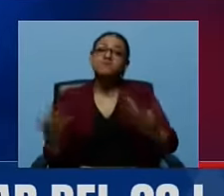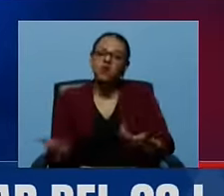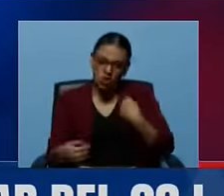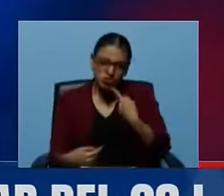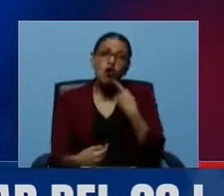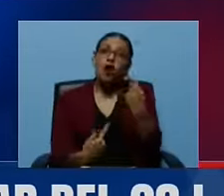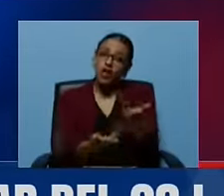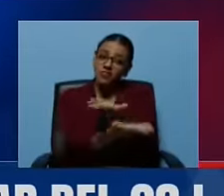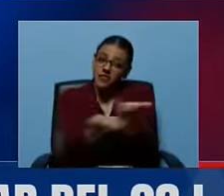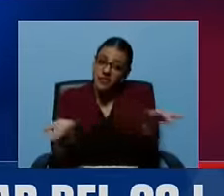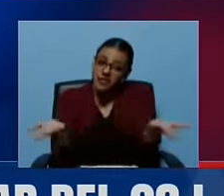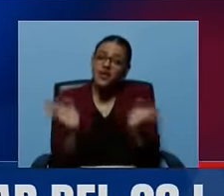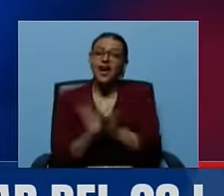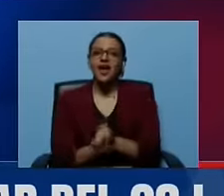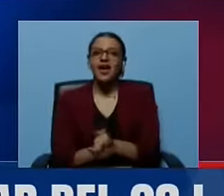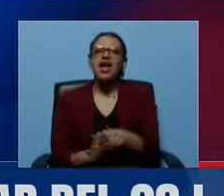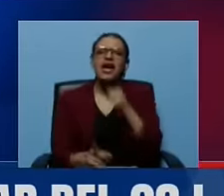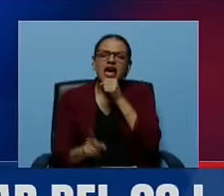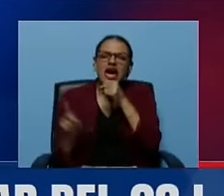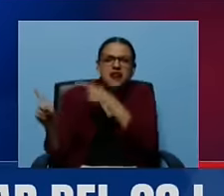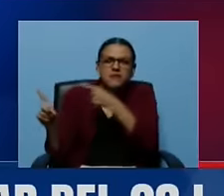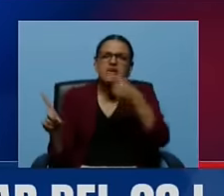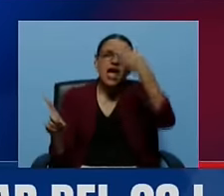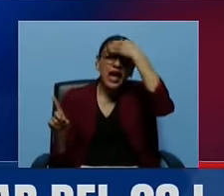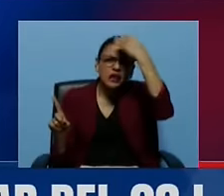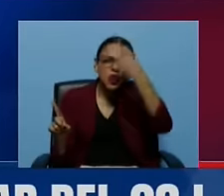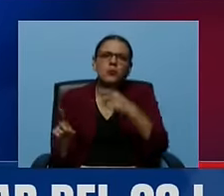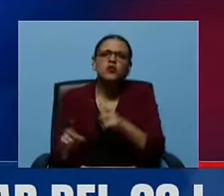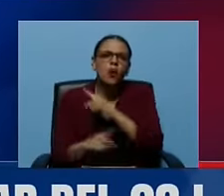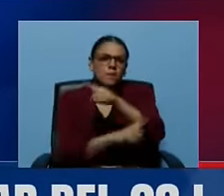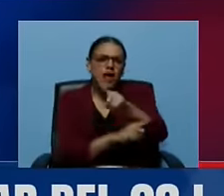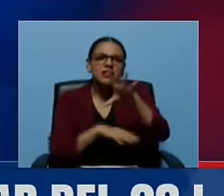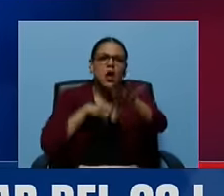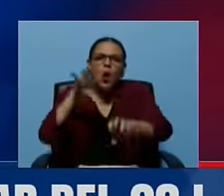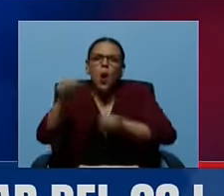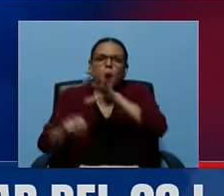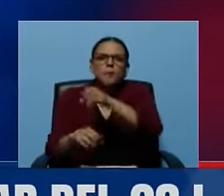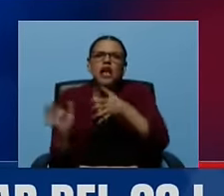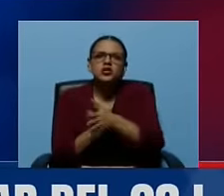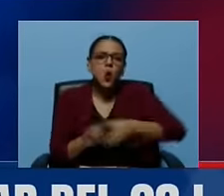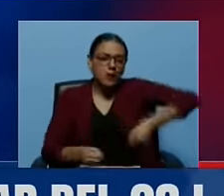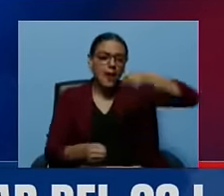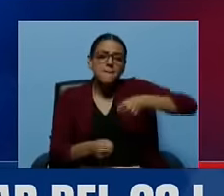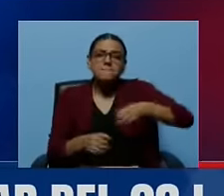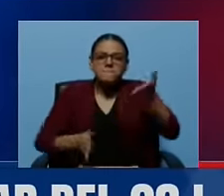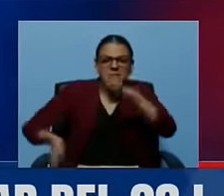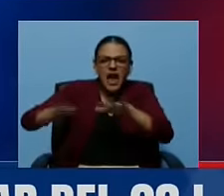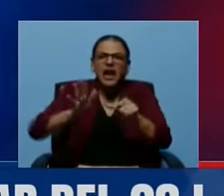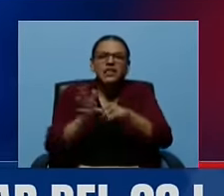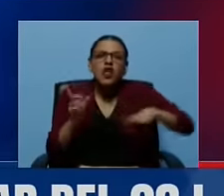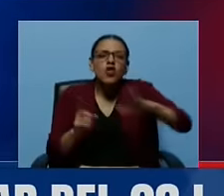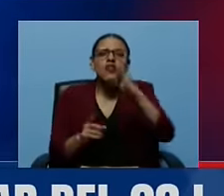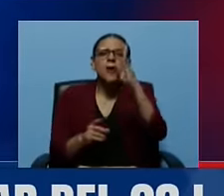dije, el viejito mandó a comprar maletas en Beco,